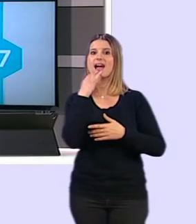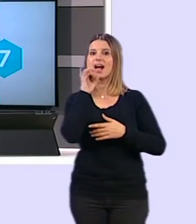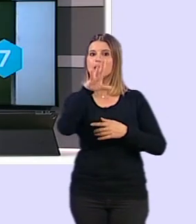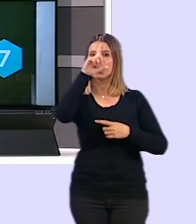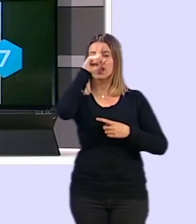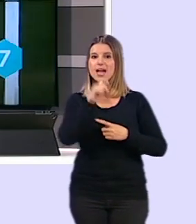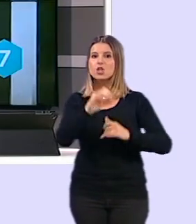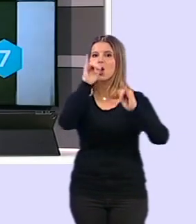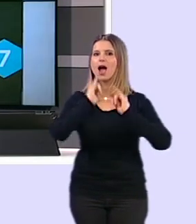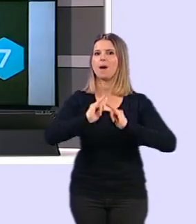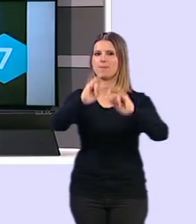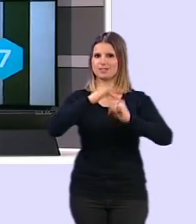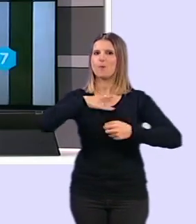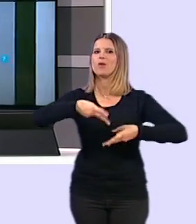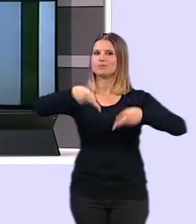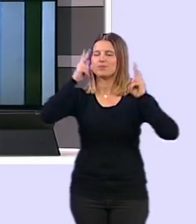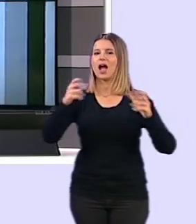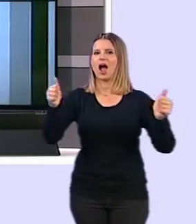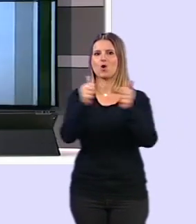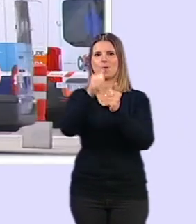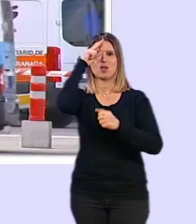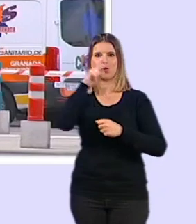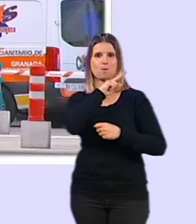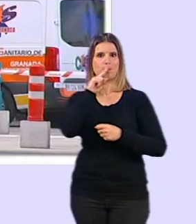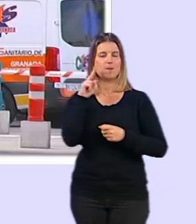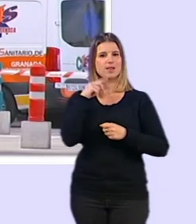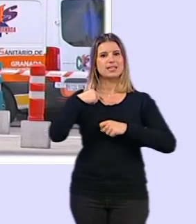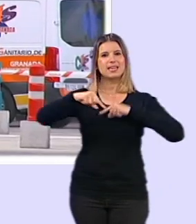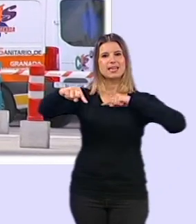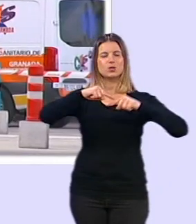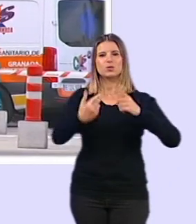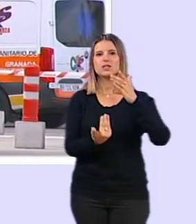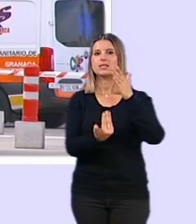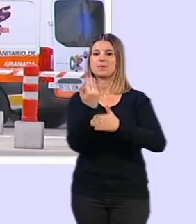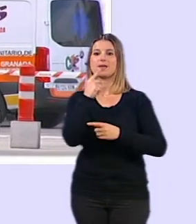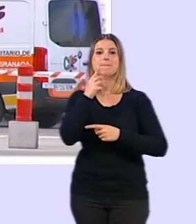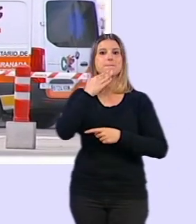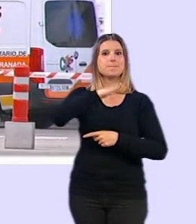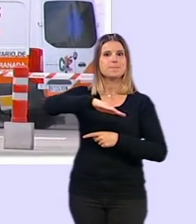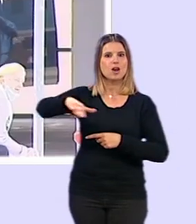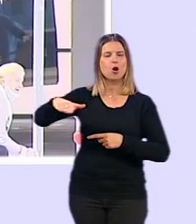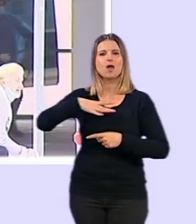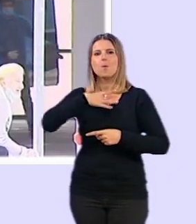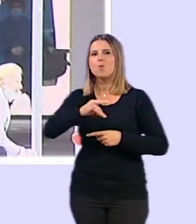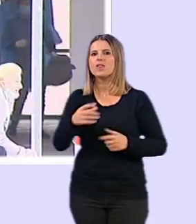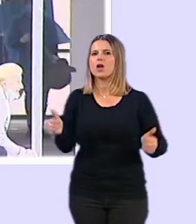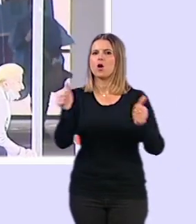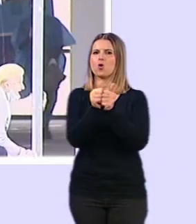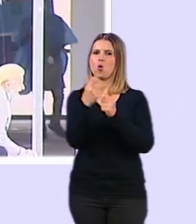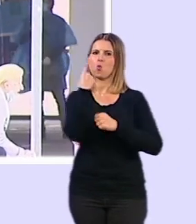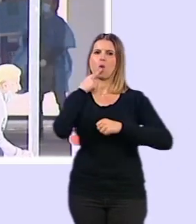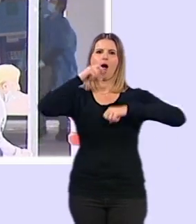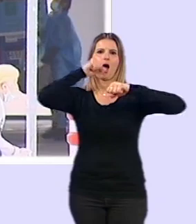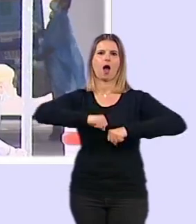pasear acompañados de sus padres. El Ejecutivo había anunciado esta mañana que los menores podrían ir con un adulto